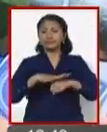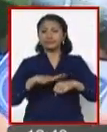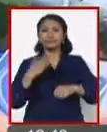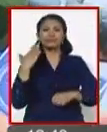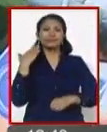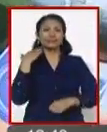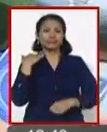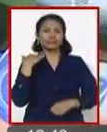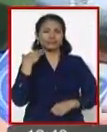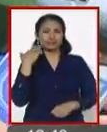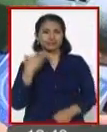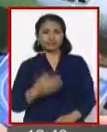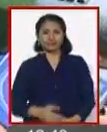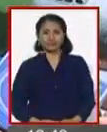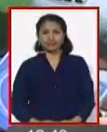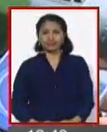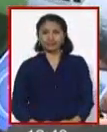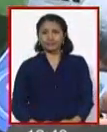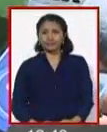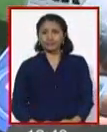cortante a la altura del cuello.